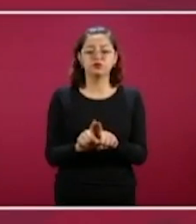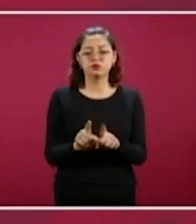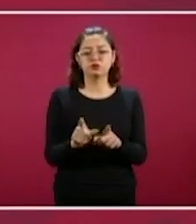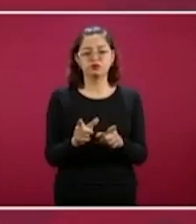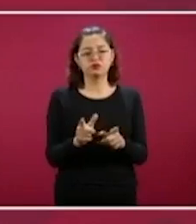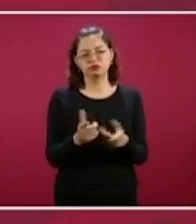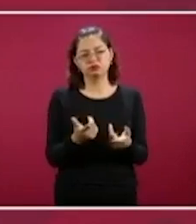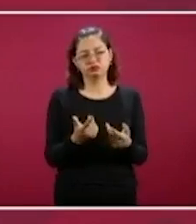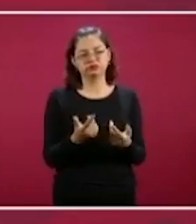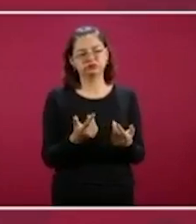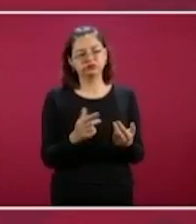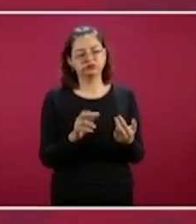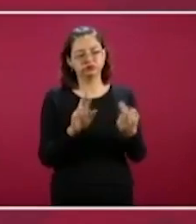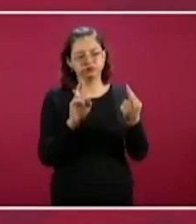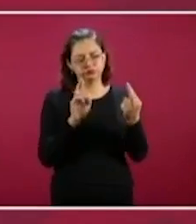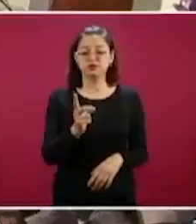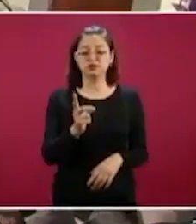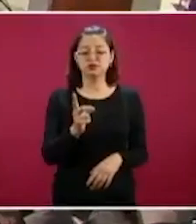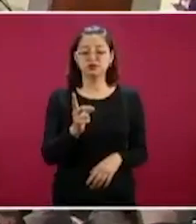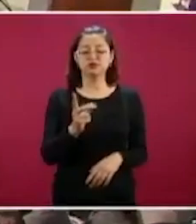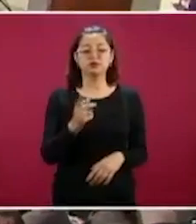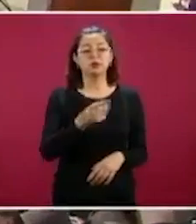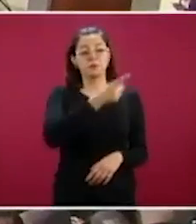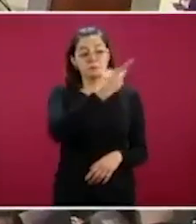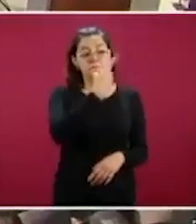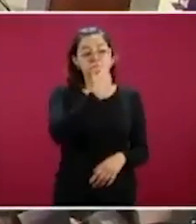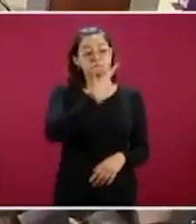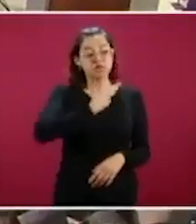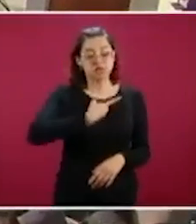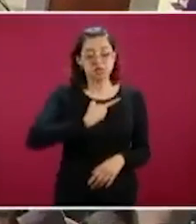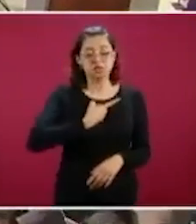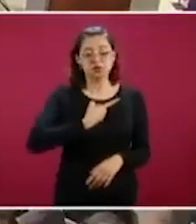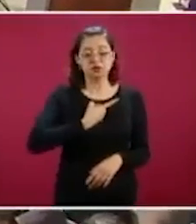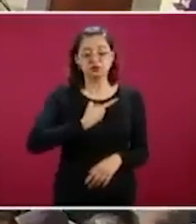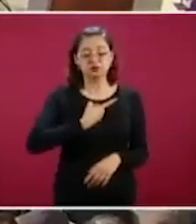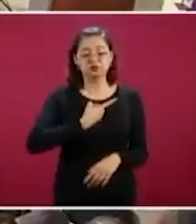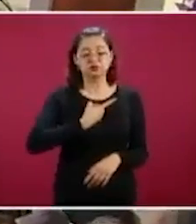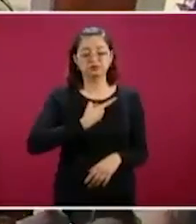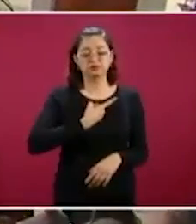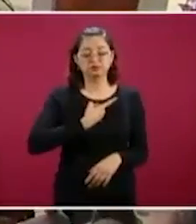respetando la decisión nuestra. Me dijo,